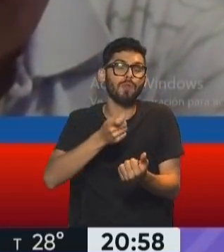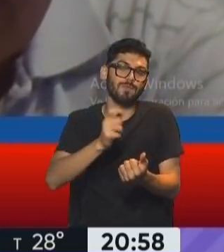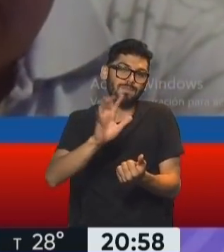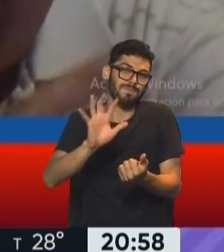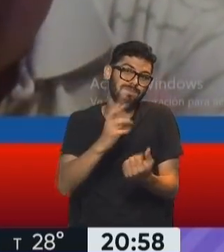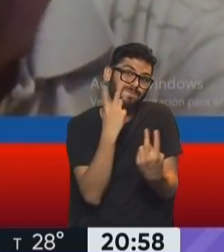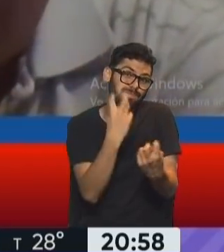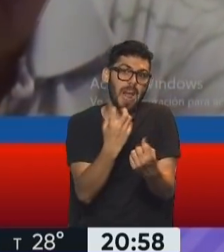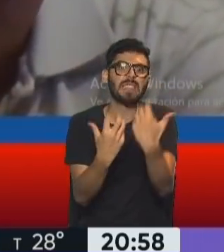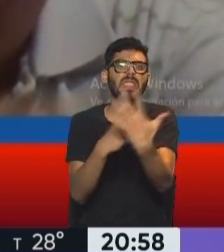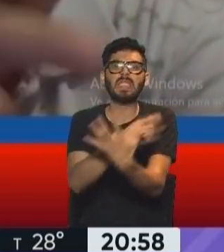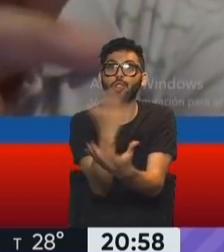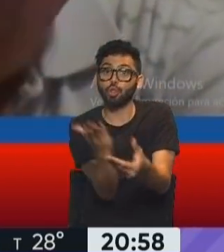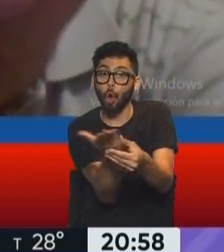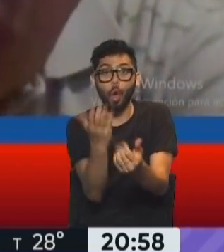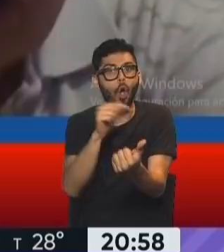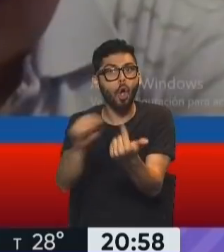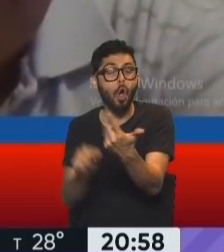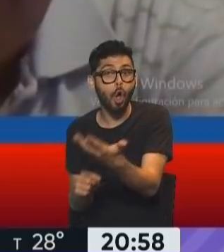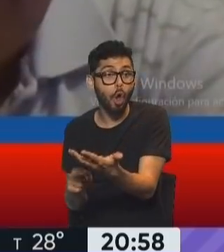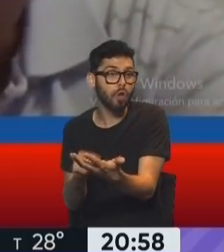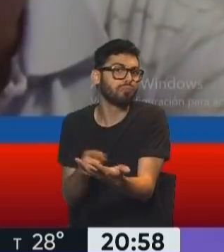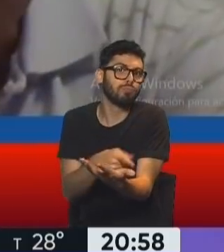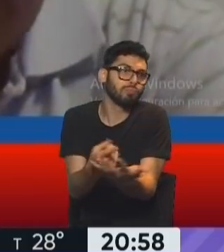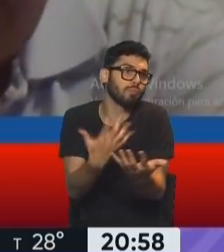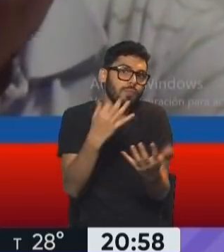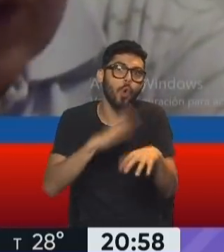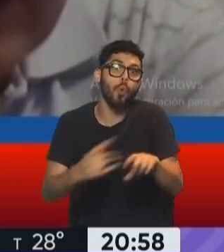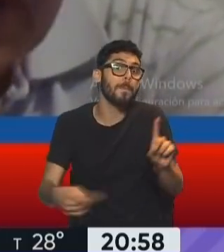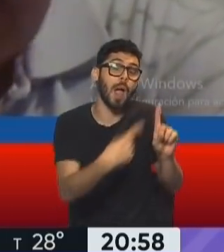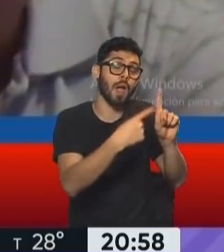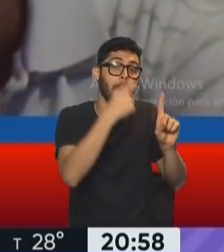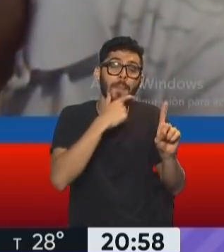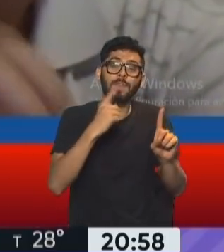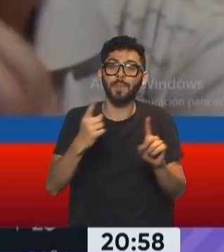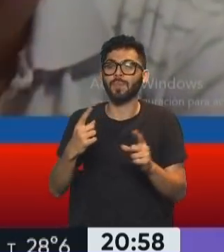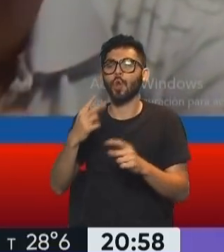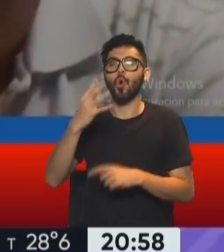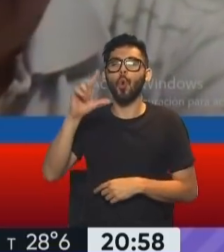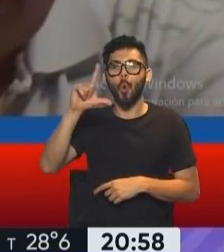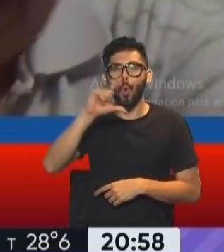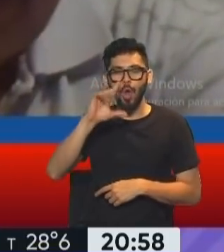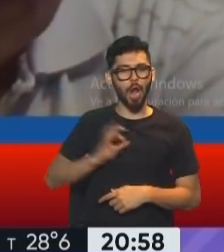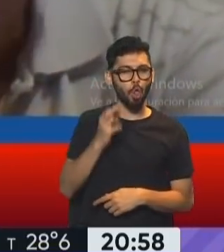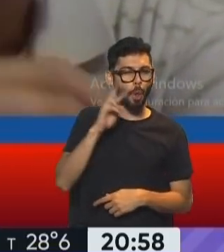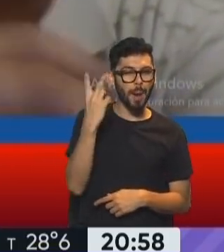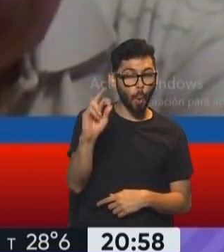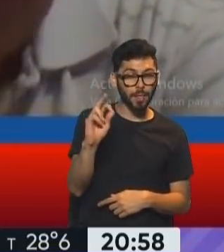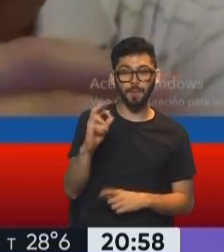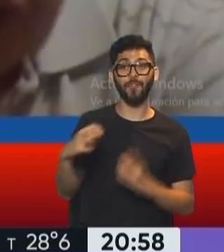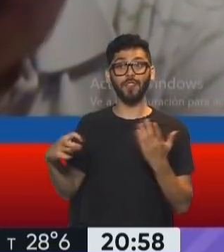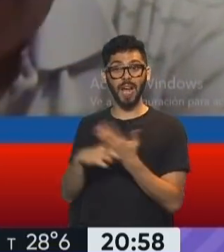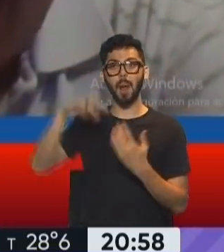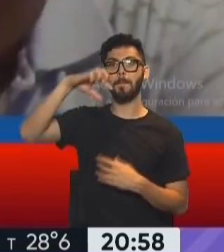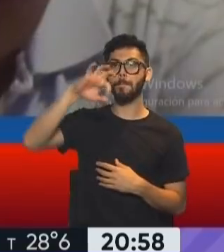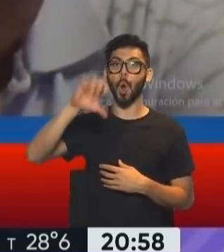adelante en la justicia. Fíjese un dato, en julio del 2020 el fiscal Policita llegó a parar y llegó